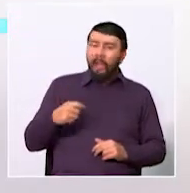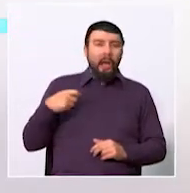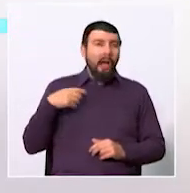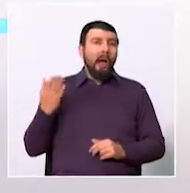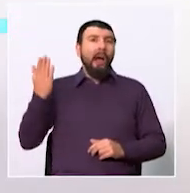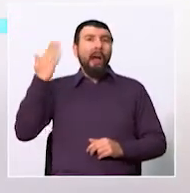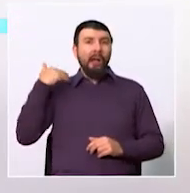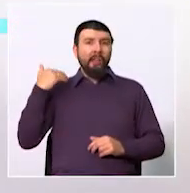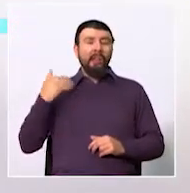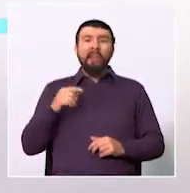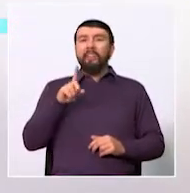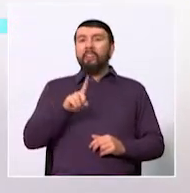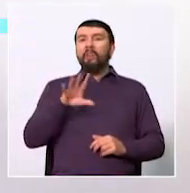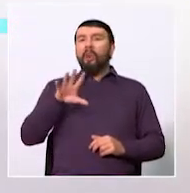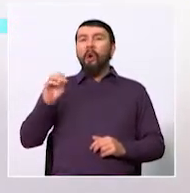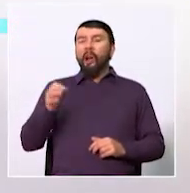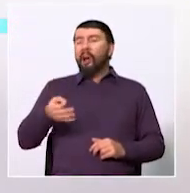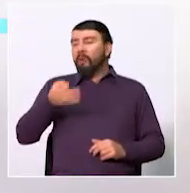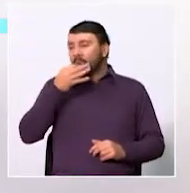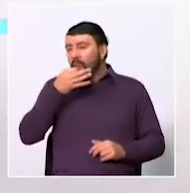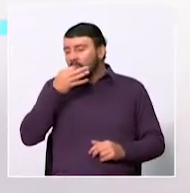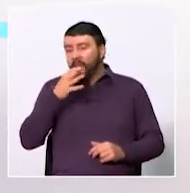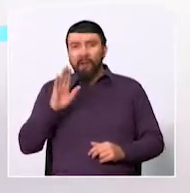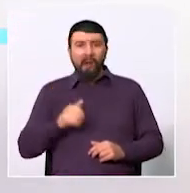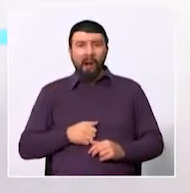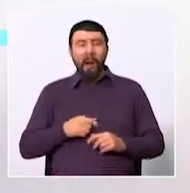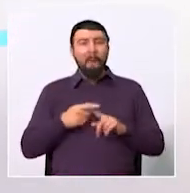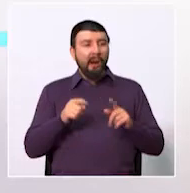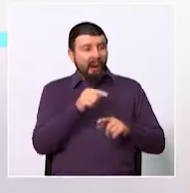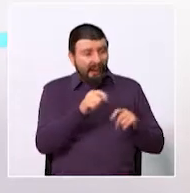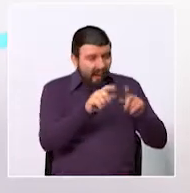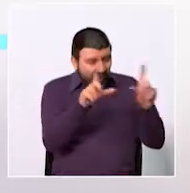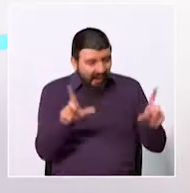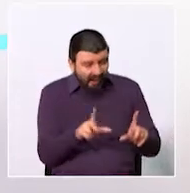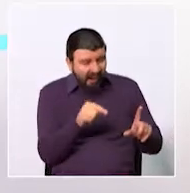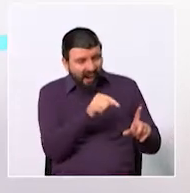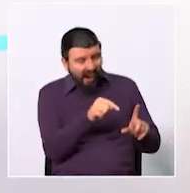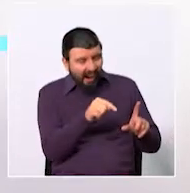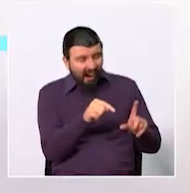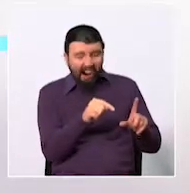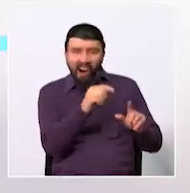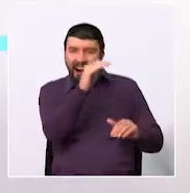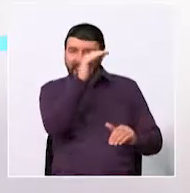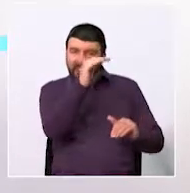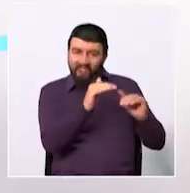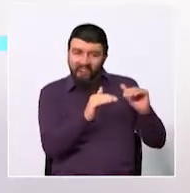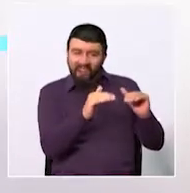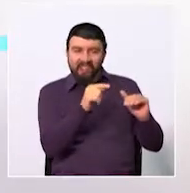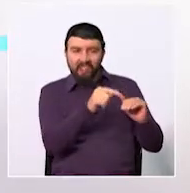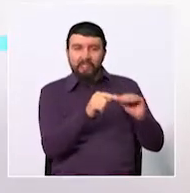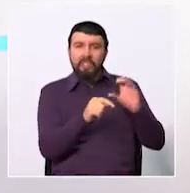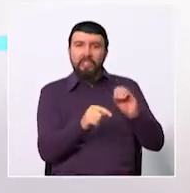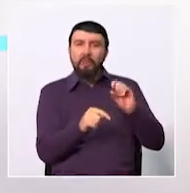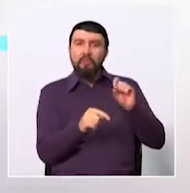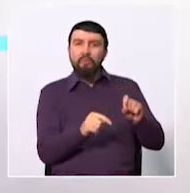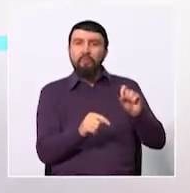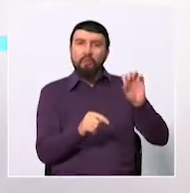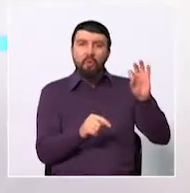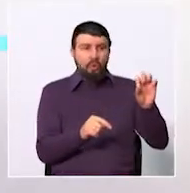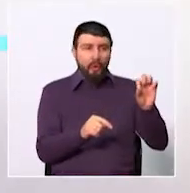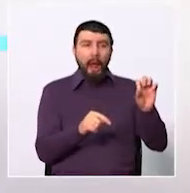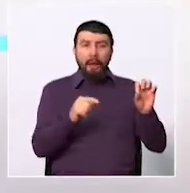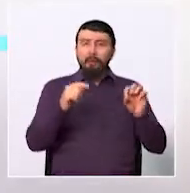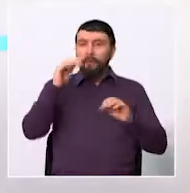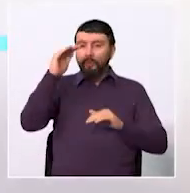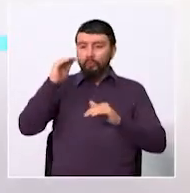aplicando 150 unidades pero en los exámenes vieron que las cifras estaban en 0 punto no sé qué entonces ya la